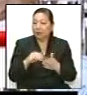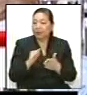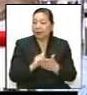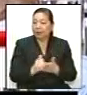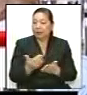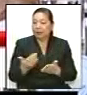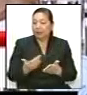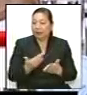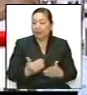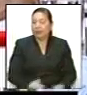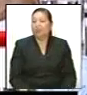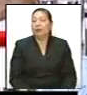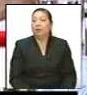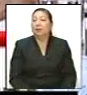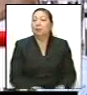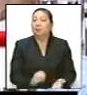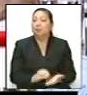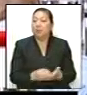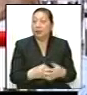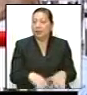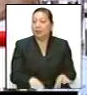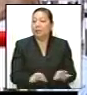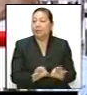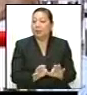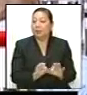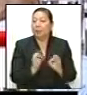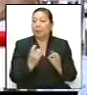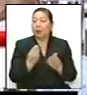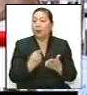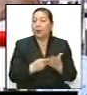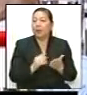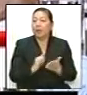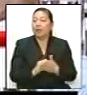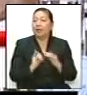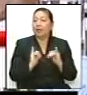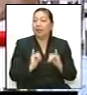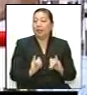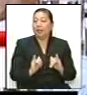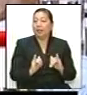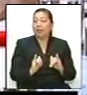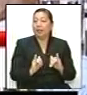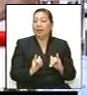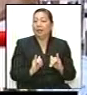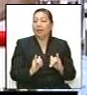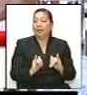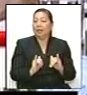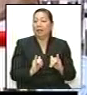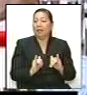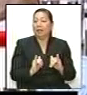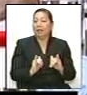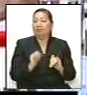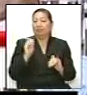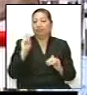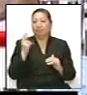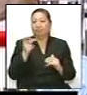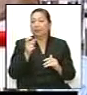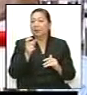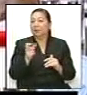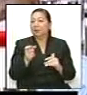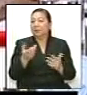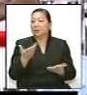era un tema que era muy importante definirlas, porque quedaba en la cabeza de la gente